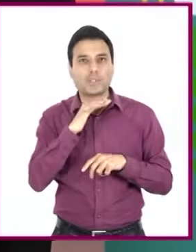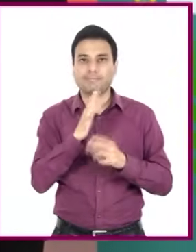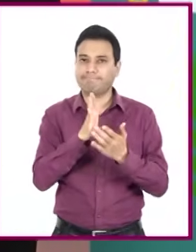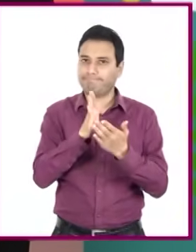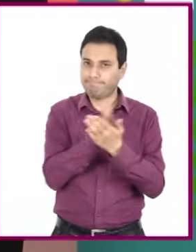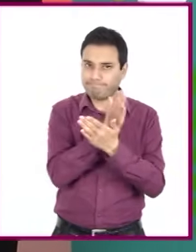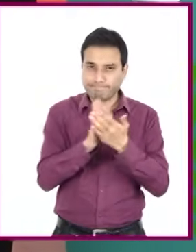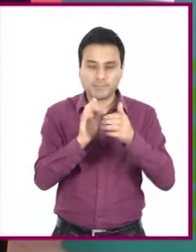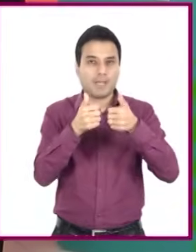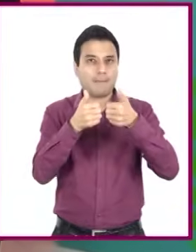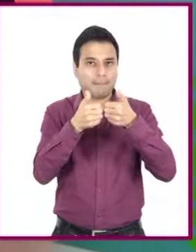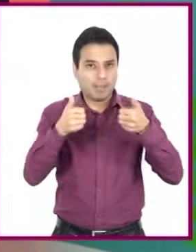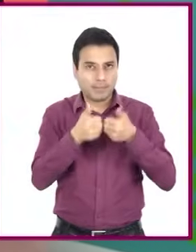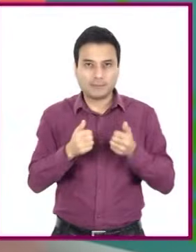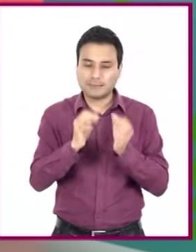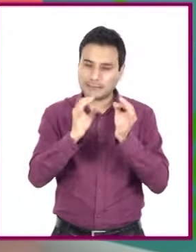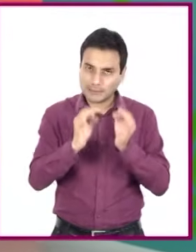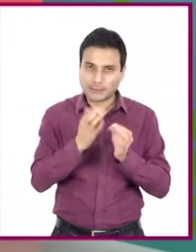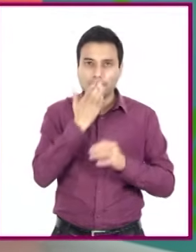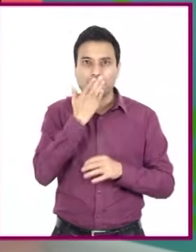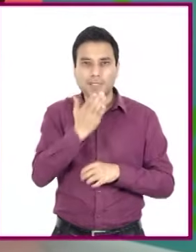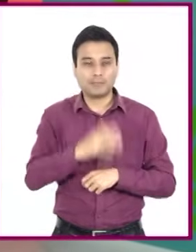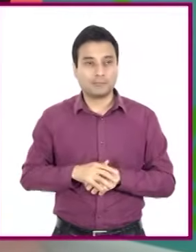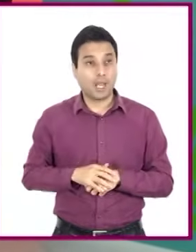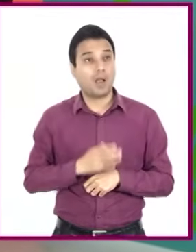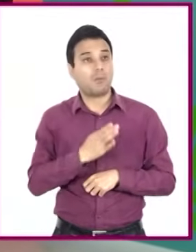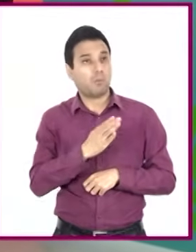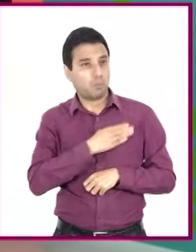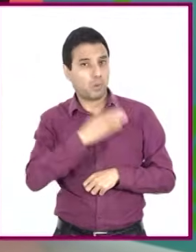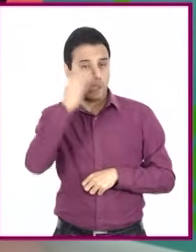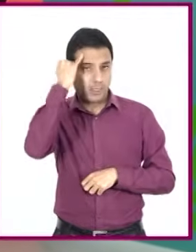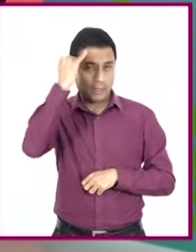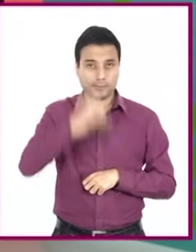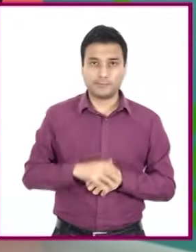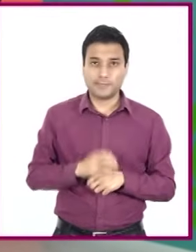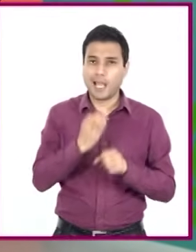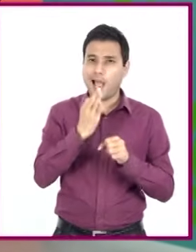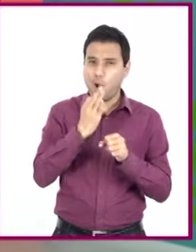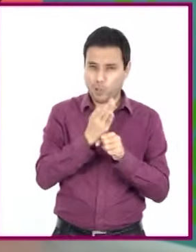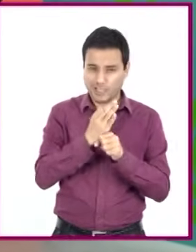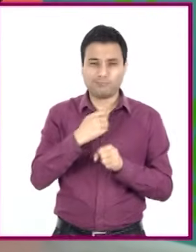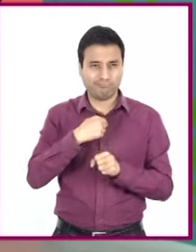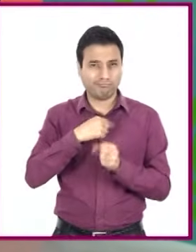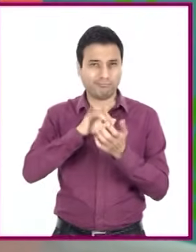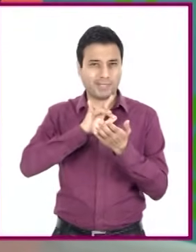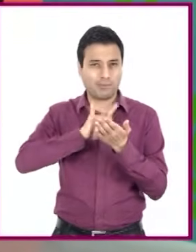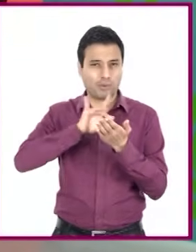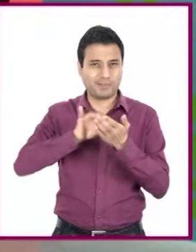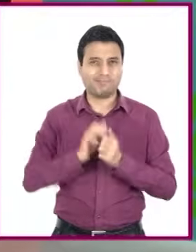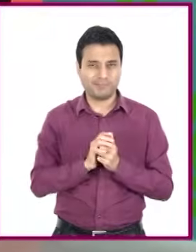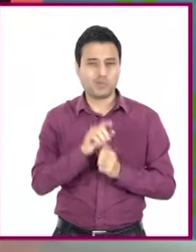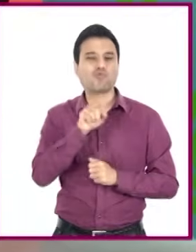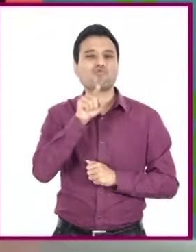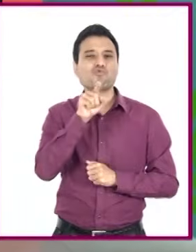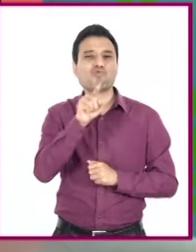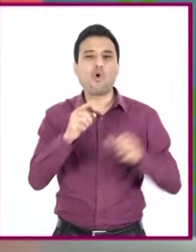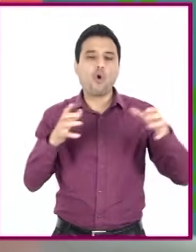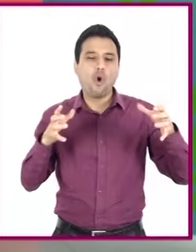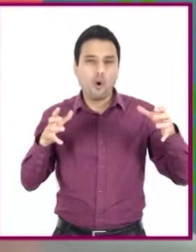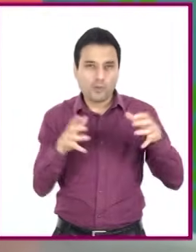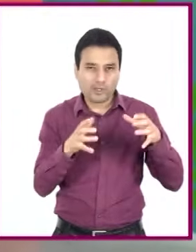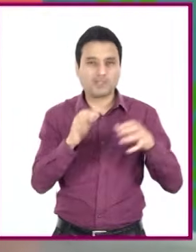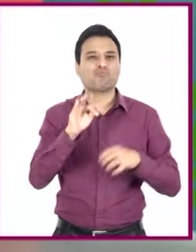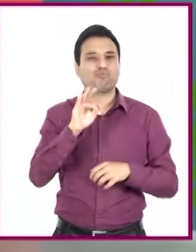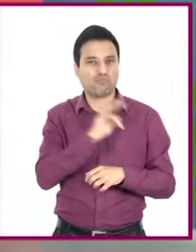basura. ¡Qué buena idea! Y en esta sesión veremos cómo te podemos apoyar y cómo podemos apoyar a tu comunidad a que realices